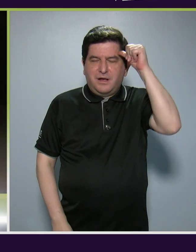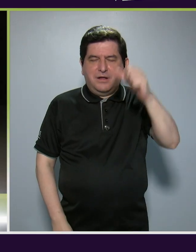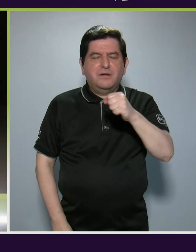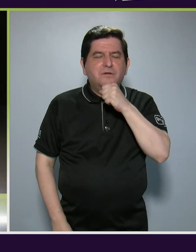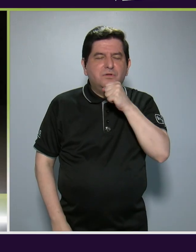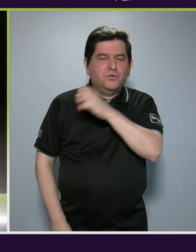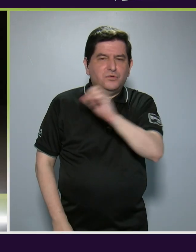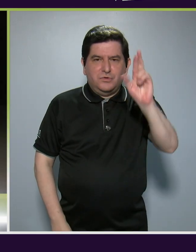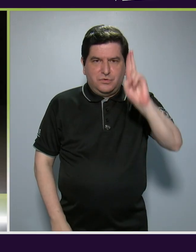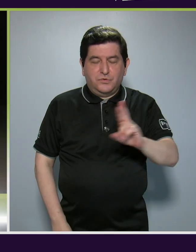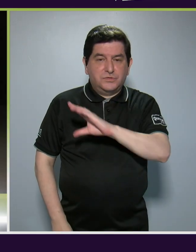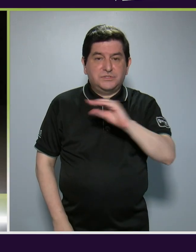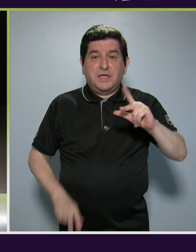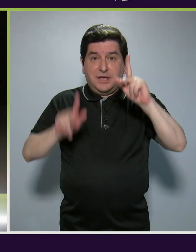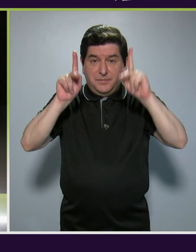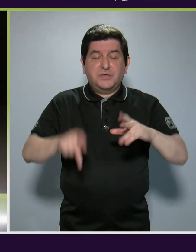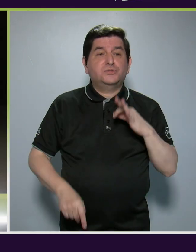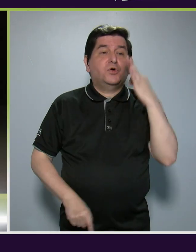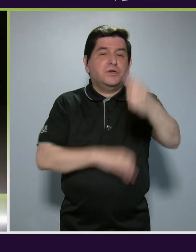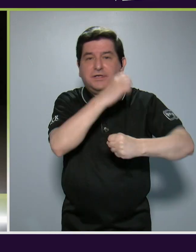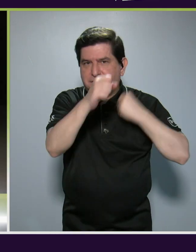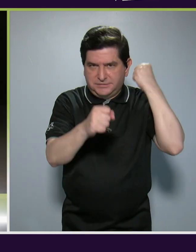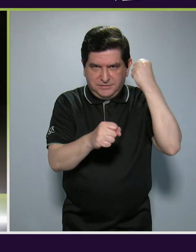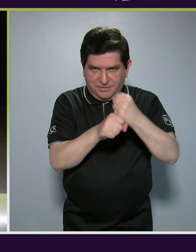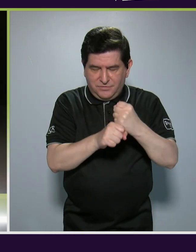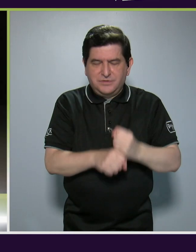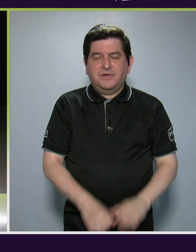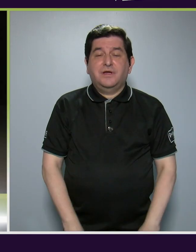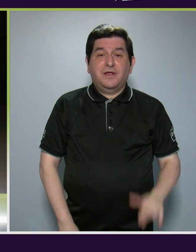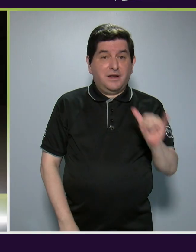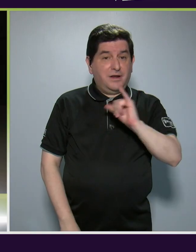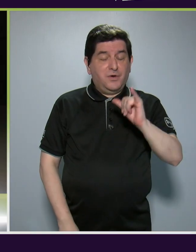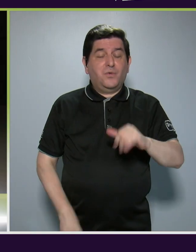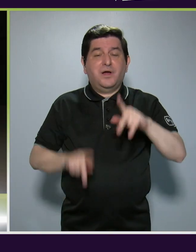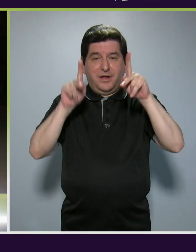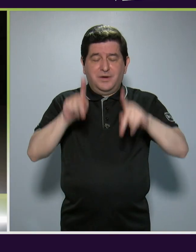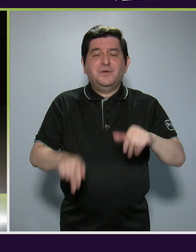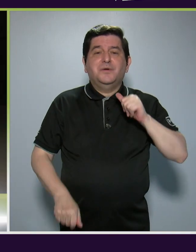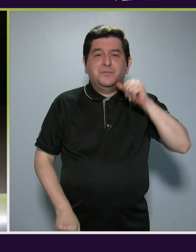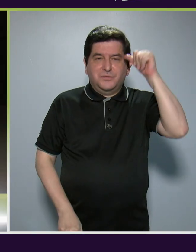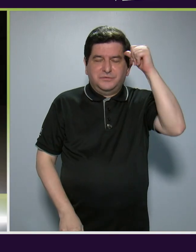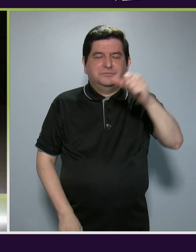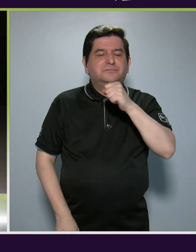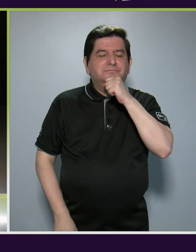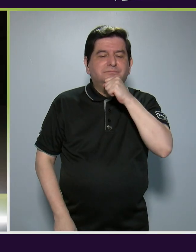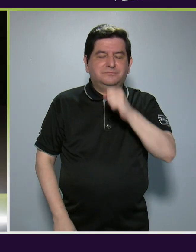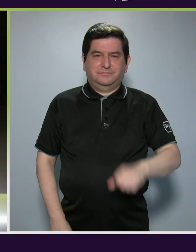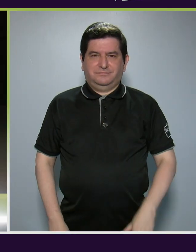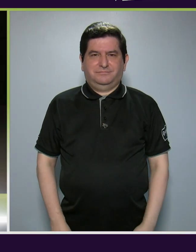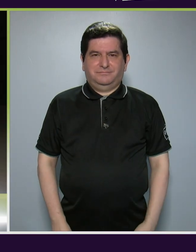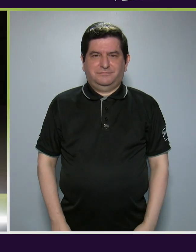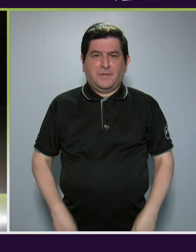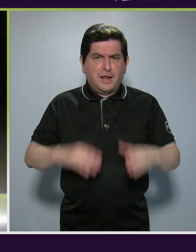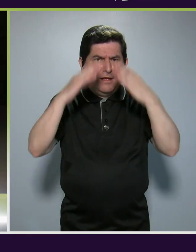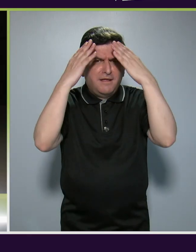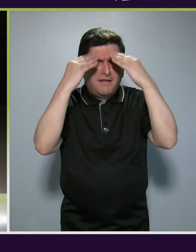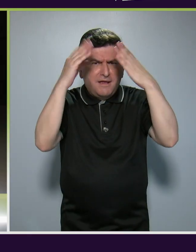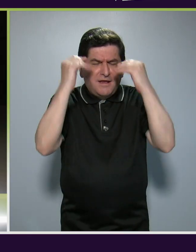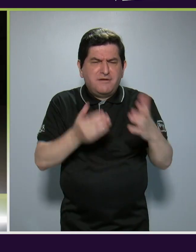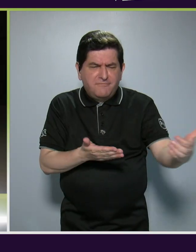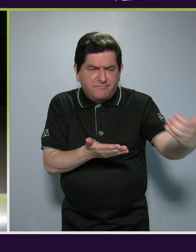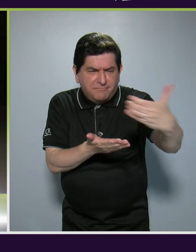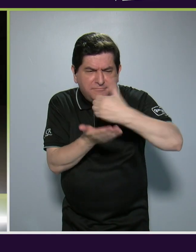Rica y de las personas que en las próximas décadas seremos personas adultas mayores. Y este informe